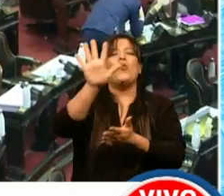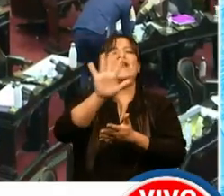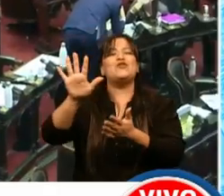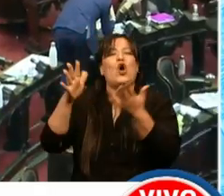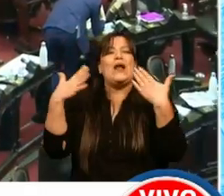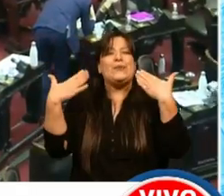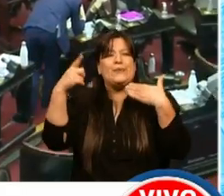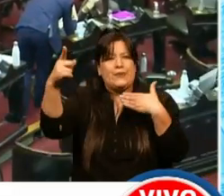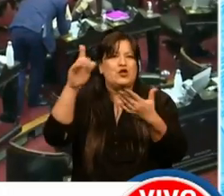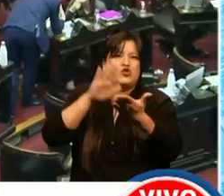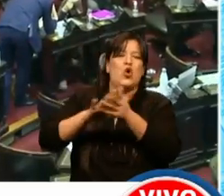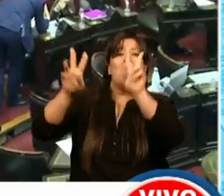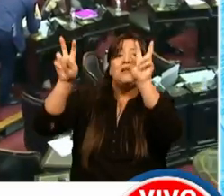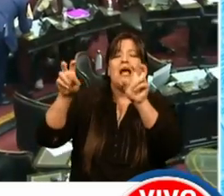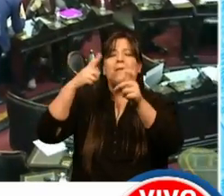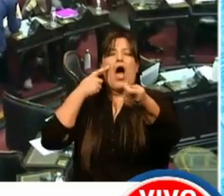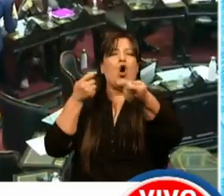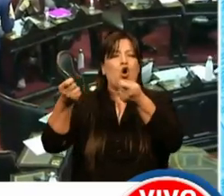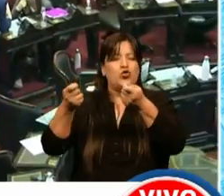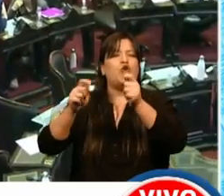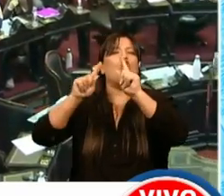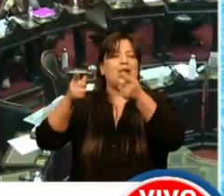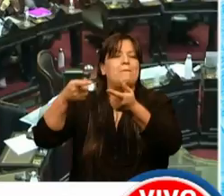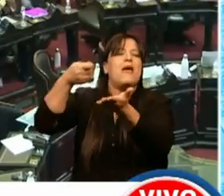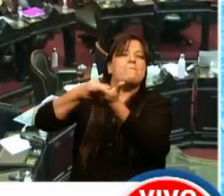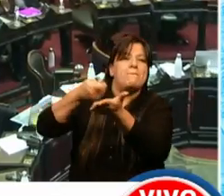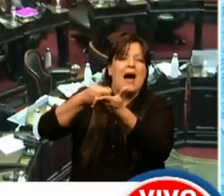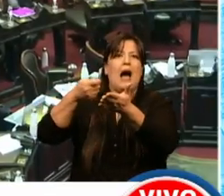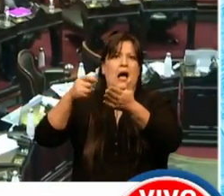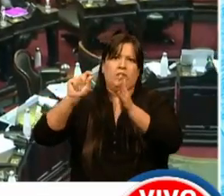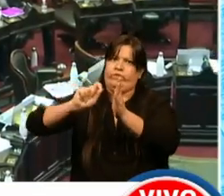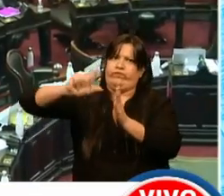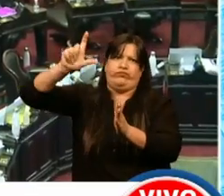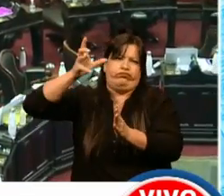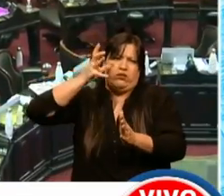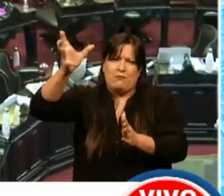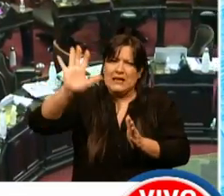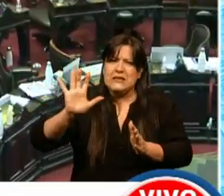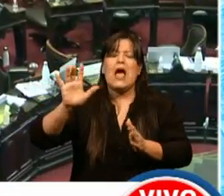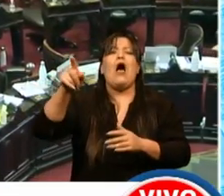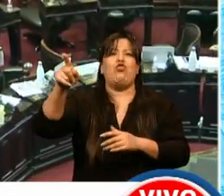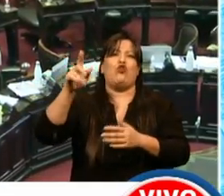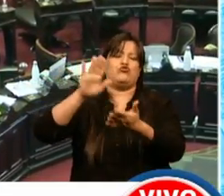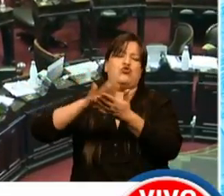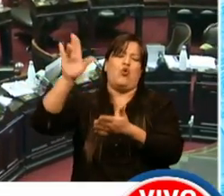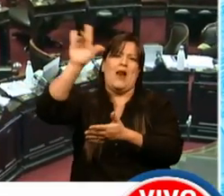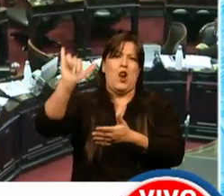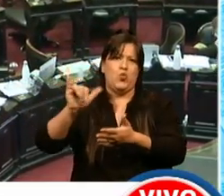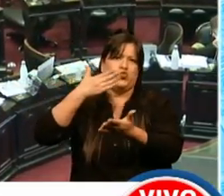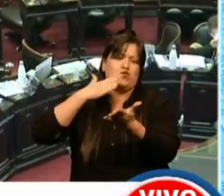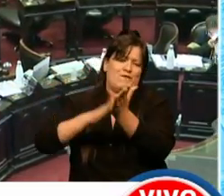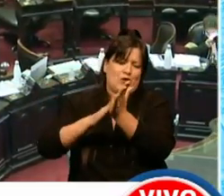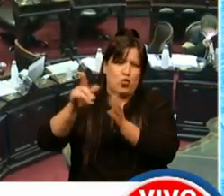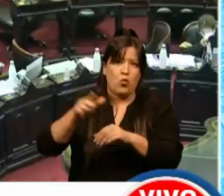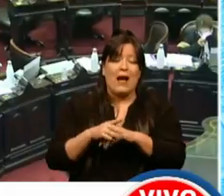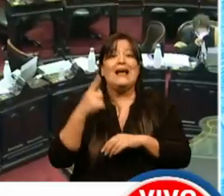con respecto al control de la también de lo que se paga en electricidad entonces creo que